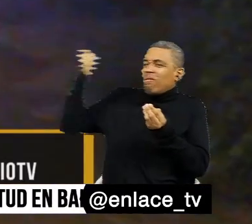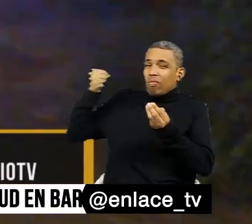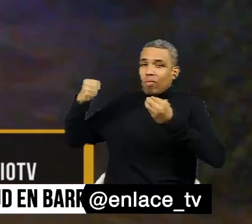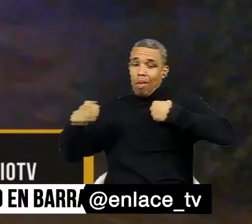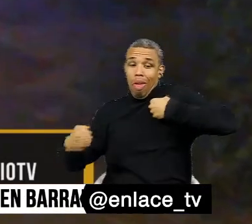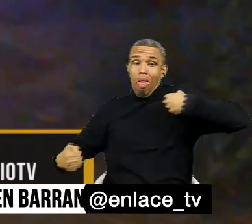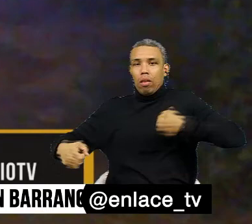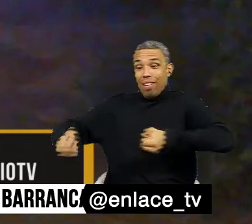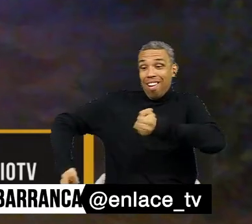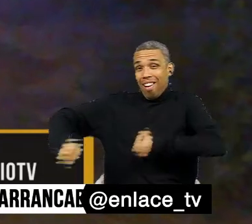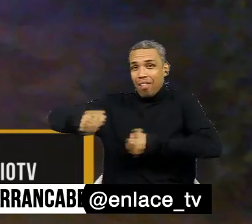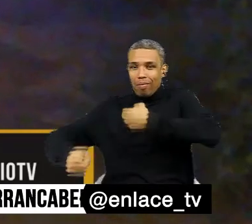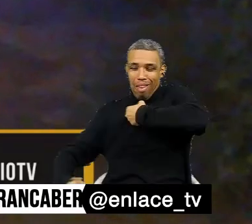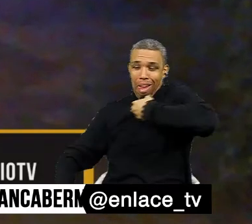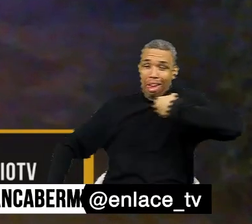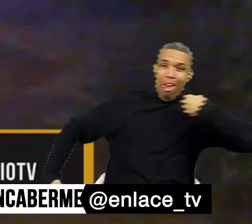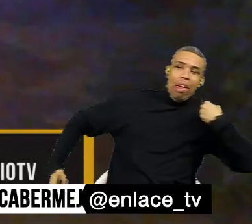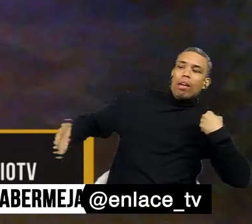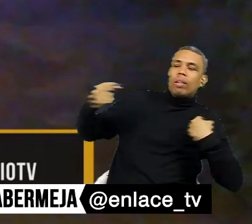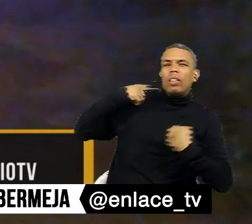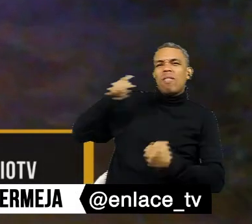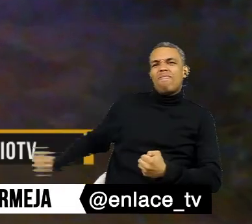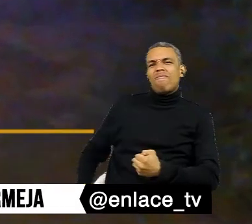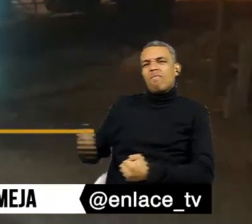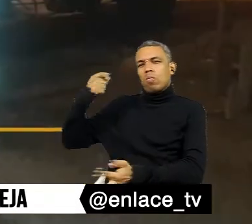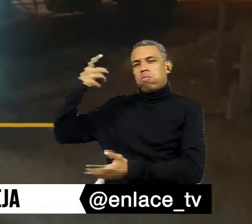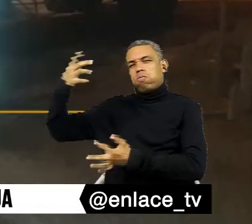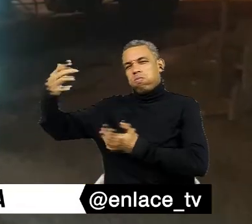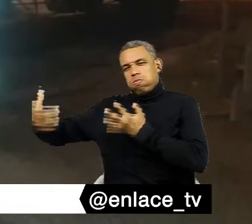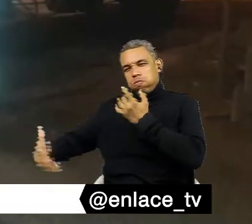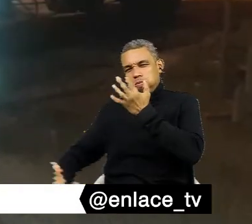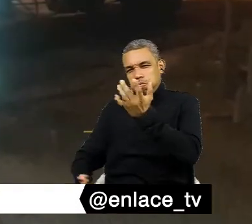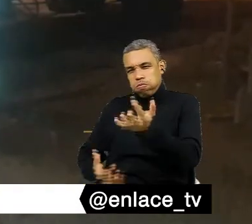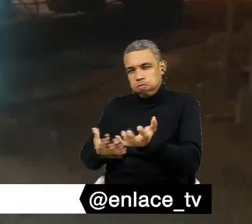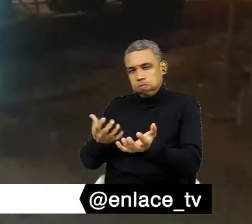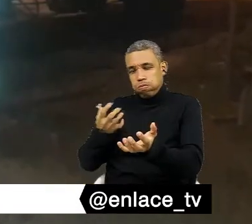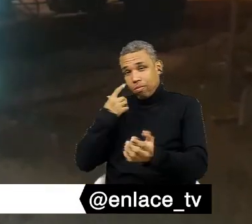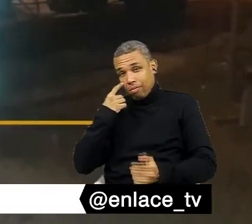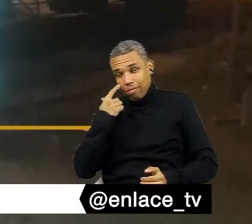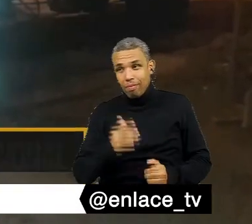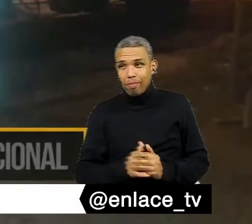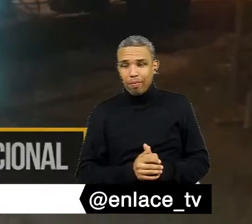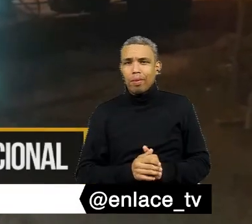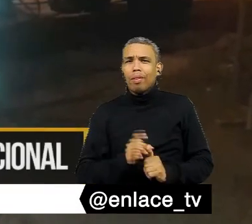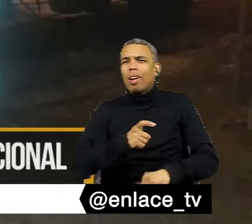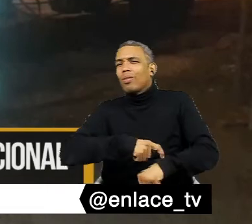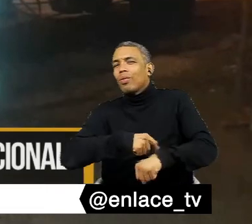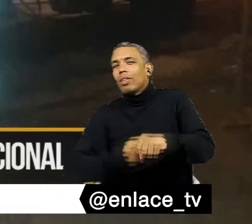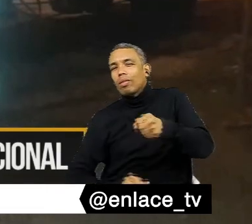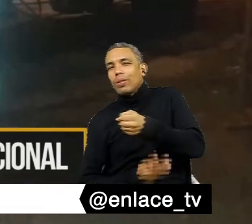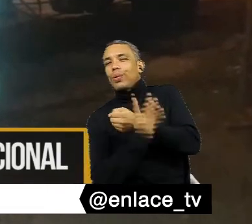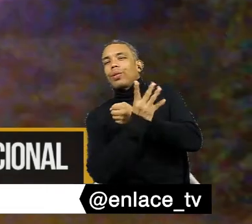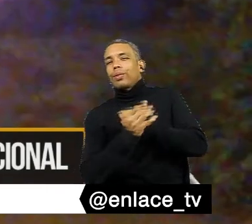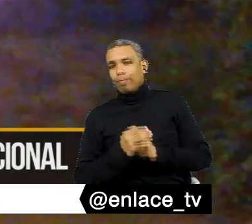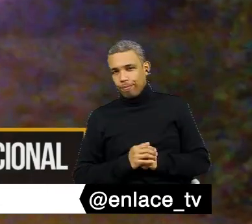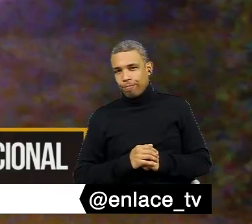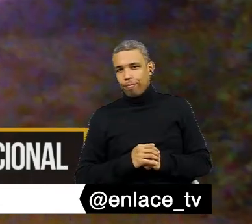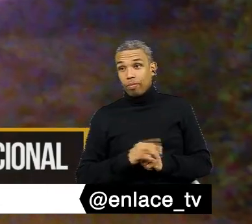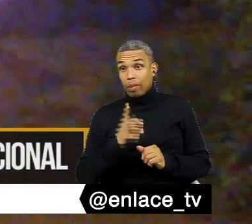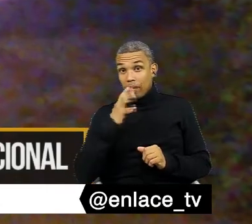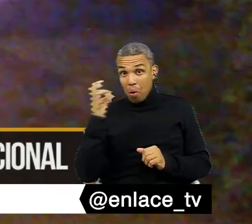hecho aseguran que ese ocurrió hacia las 4 de la madrugada, momento que aprovecharon los desconocidos para interceptar el vehículo y quemarlo. Por fortuna,